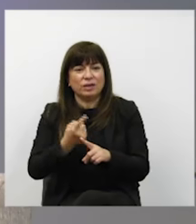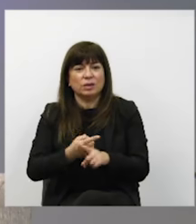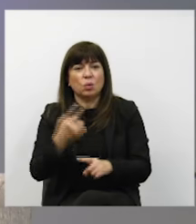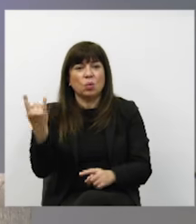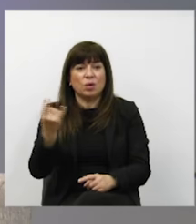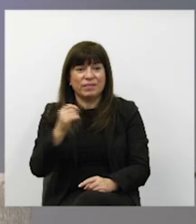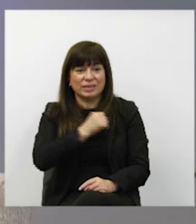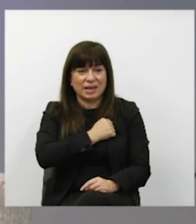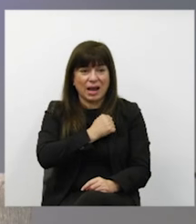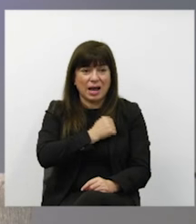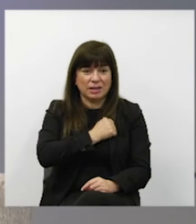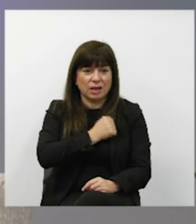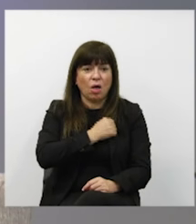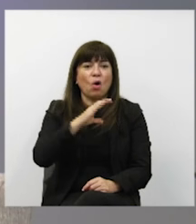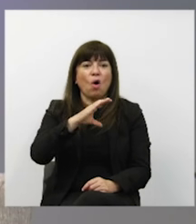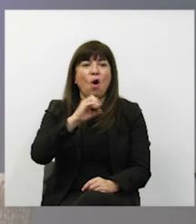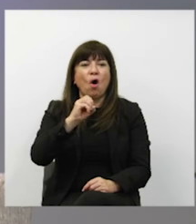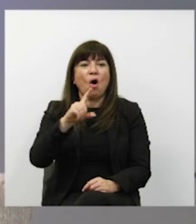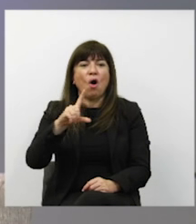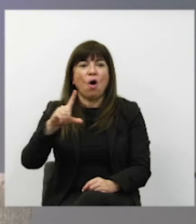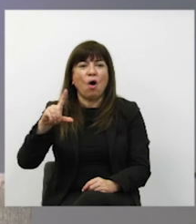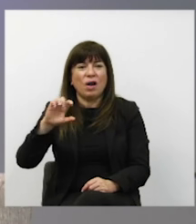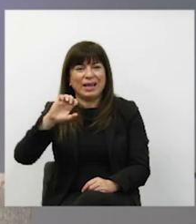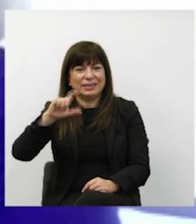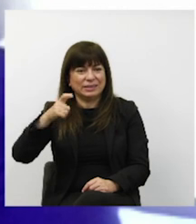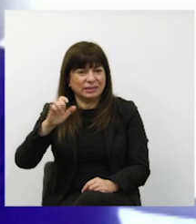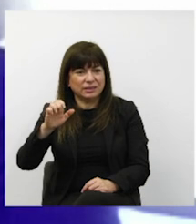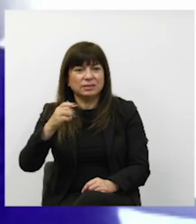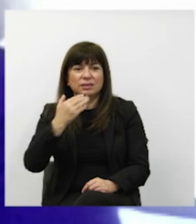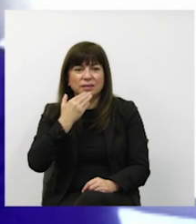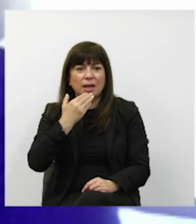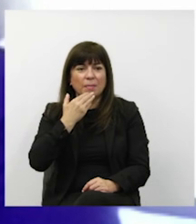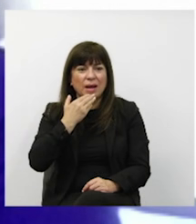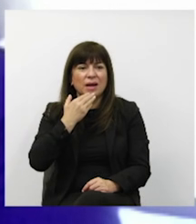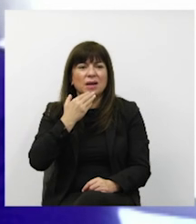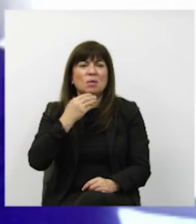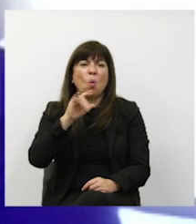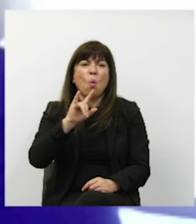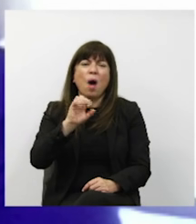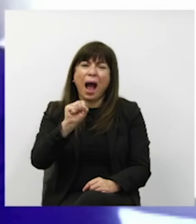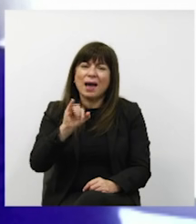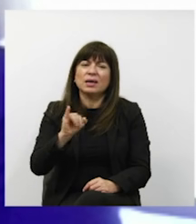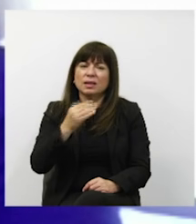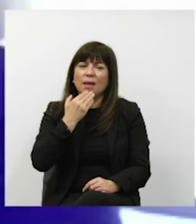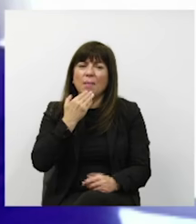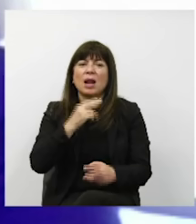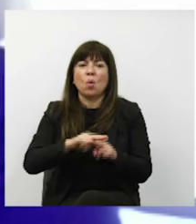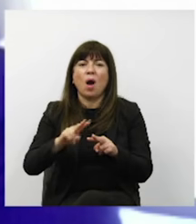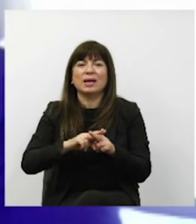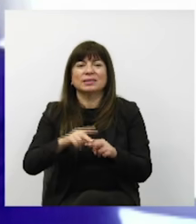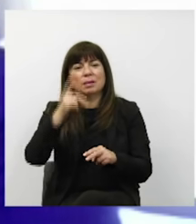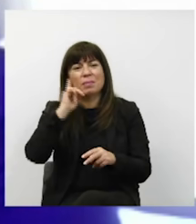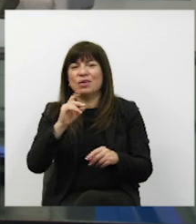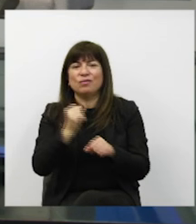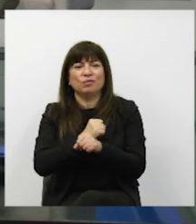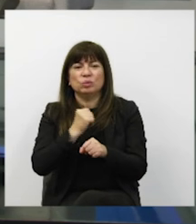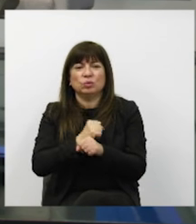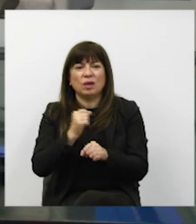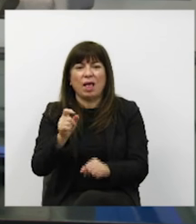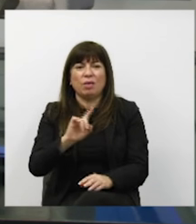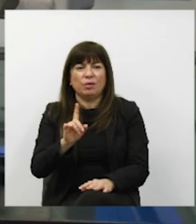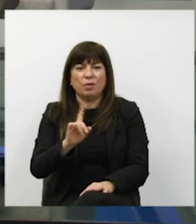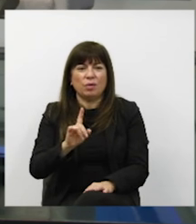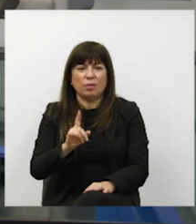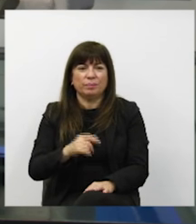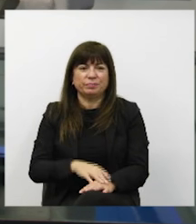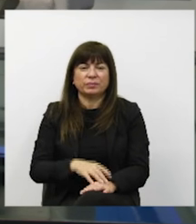intentó con el college, no funcionó bien. La Adolfo Ibáñez lo hace más o menos, pero tampoco está funcionando como debiera ser, digamos,